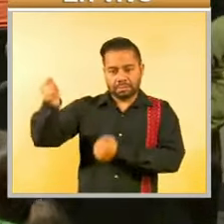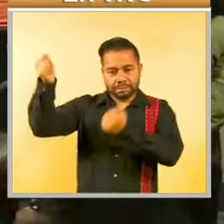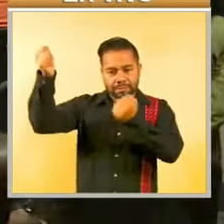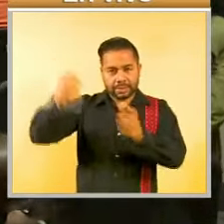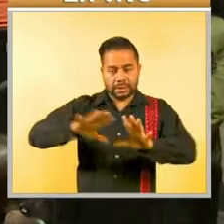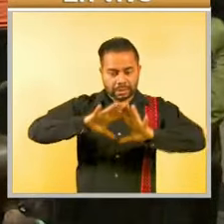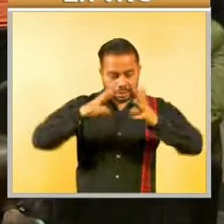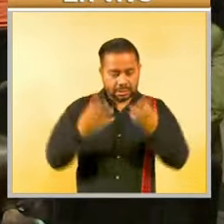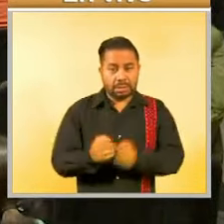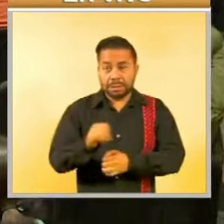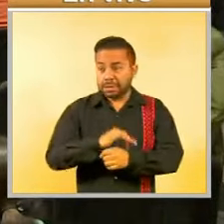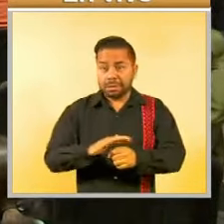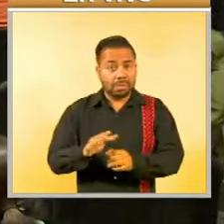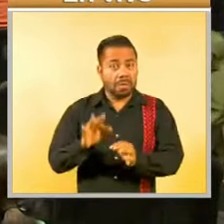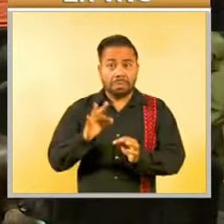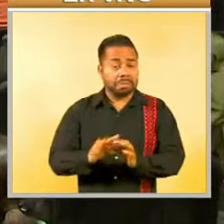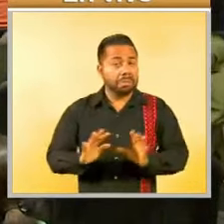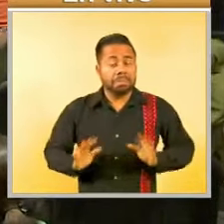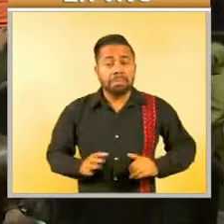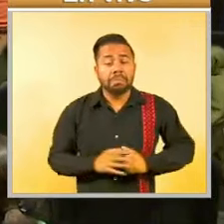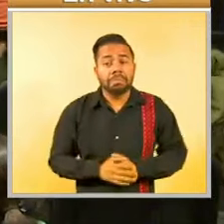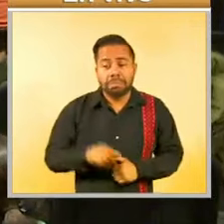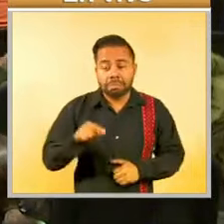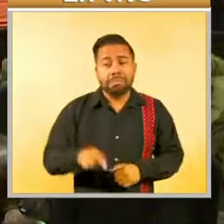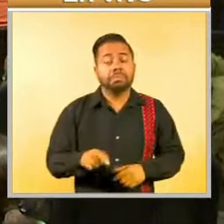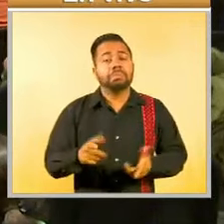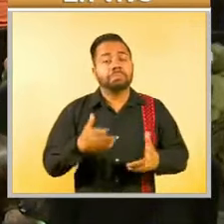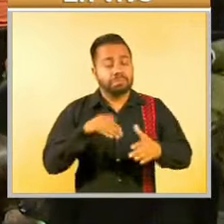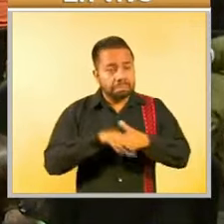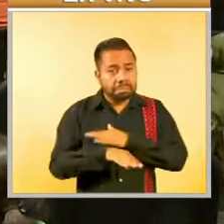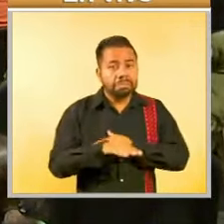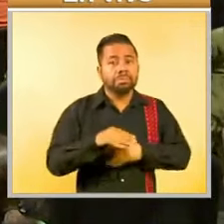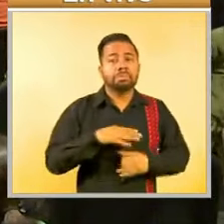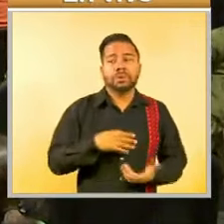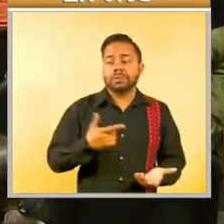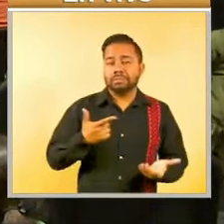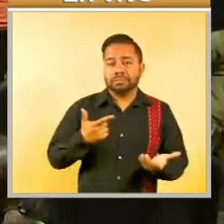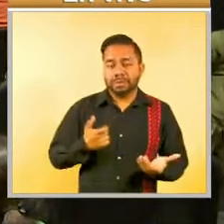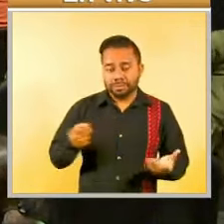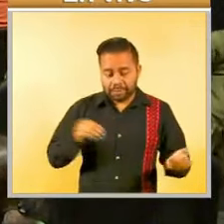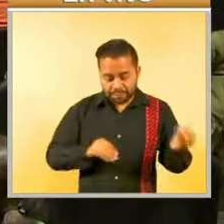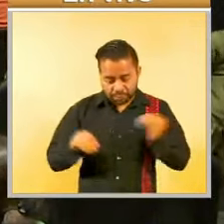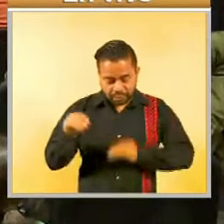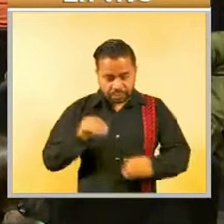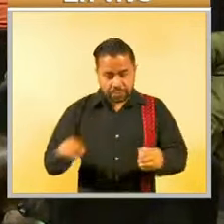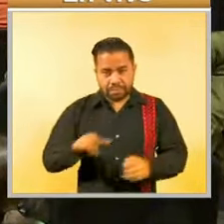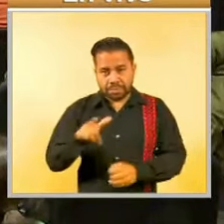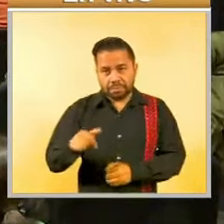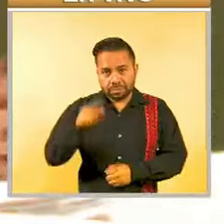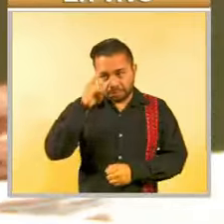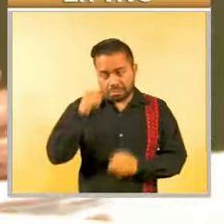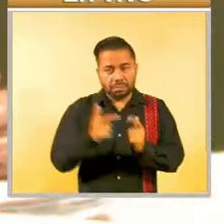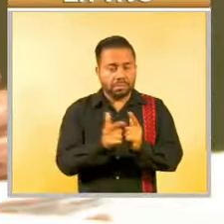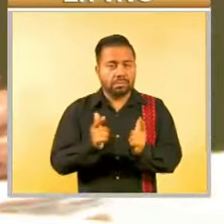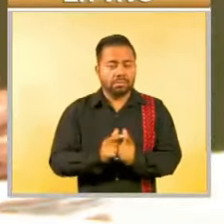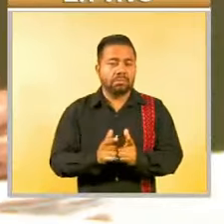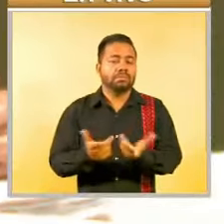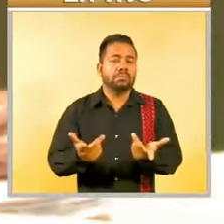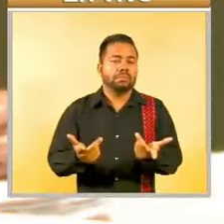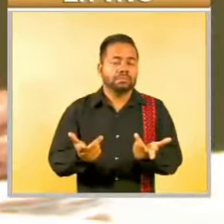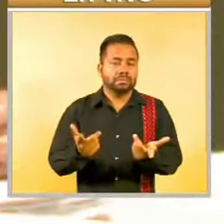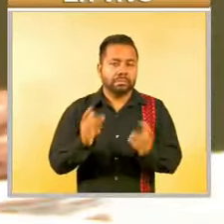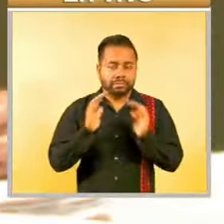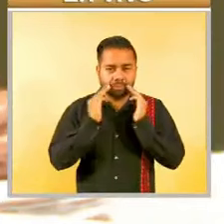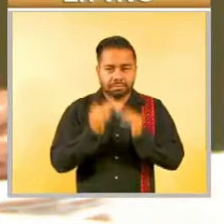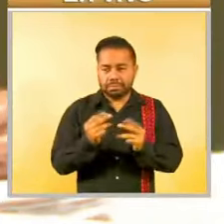mandan por paquetería al ismo ahí entran arman el armamento y ya va para para grupos delictivos